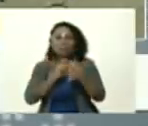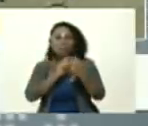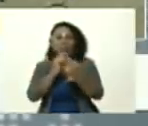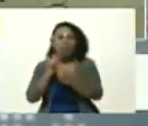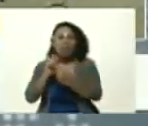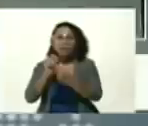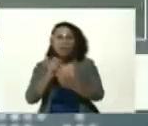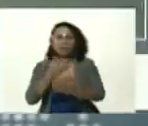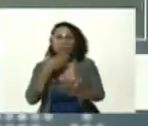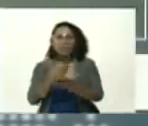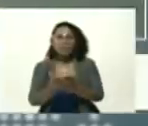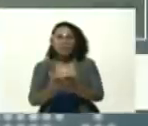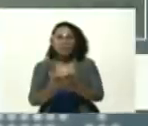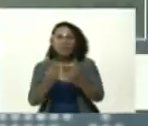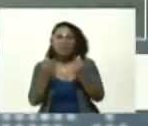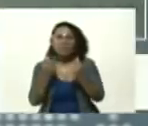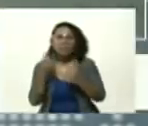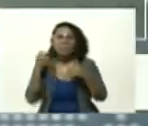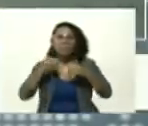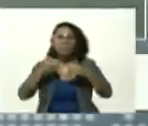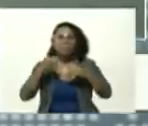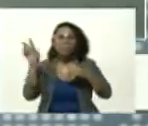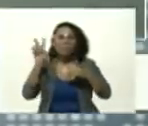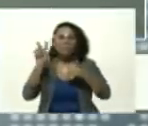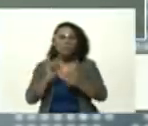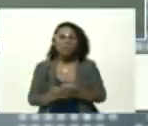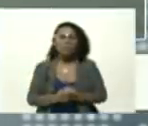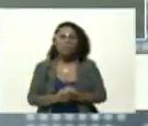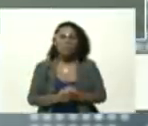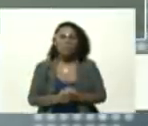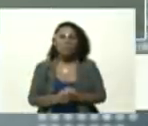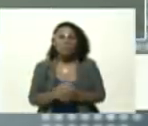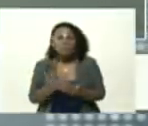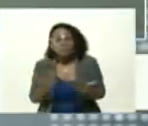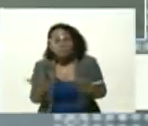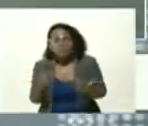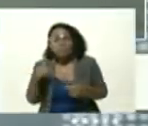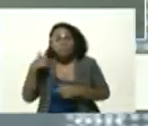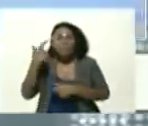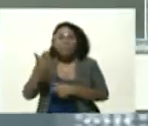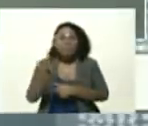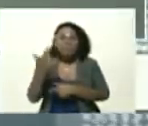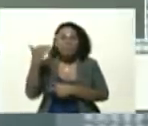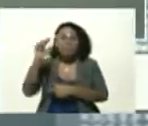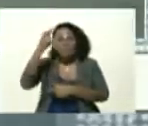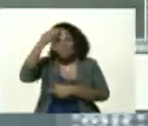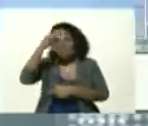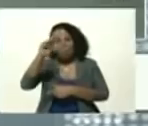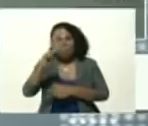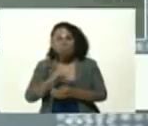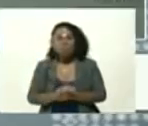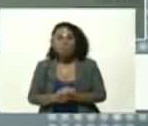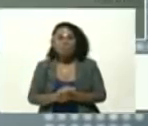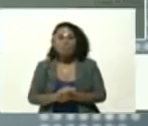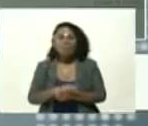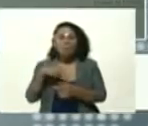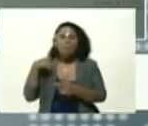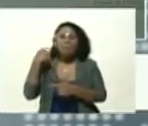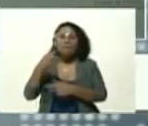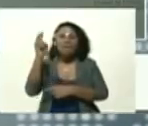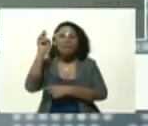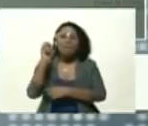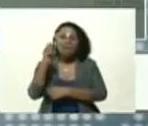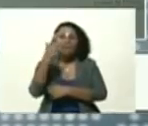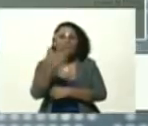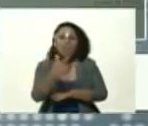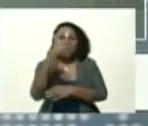de exigencias económicas para Venezuela. Y mañana estén en México, mañana viernes 3